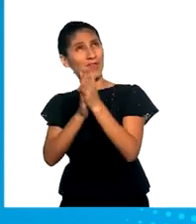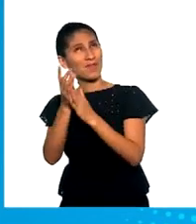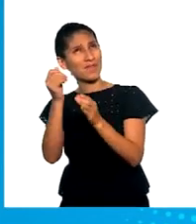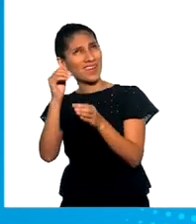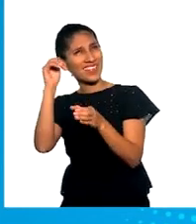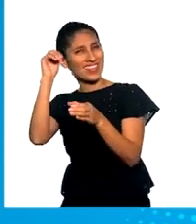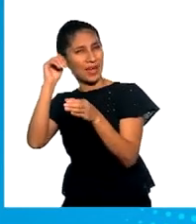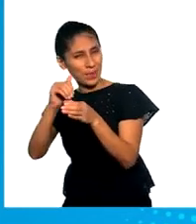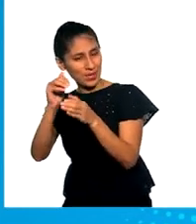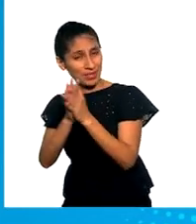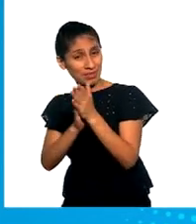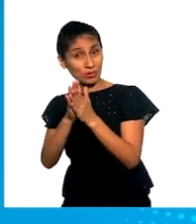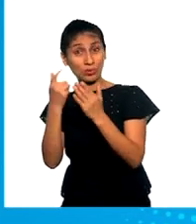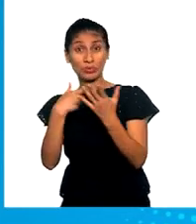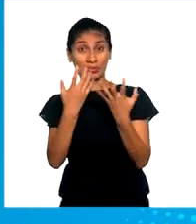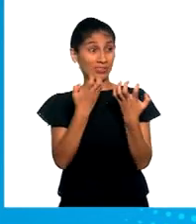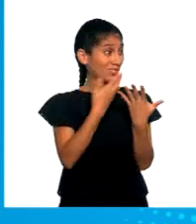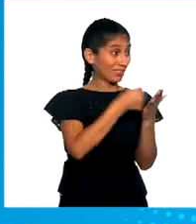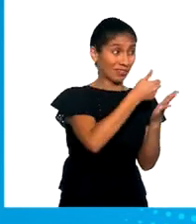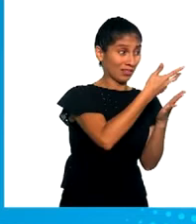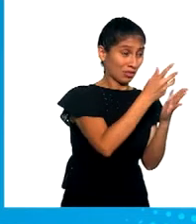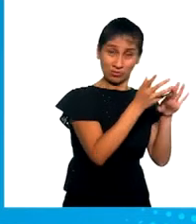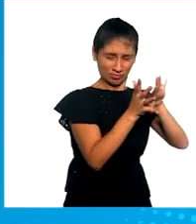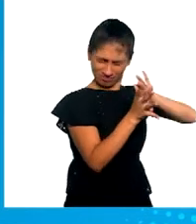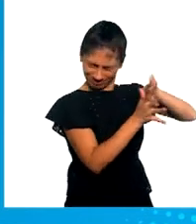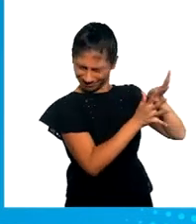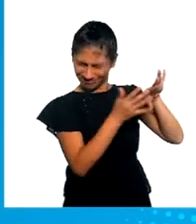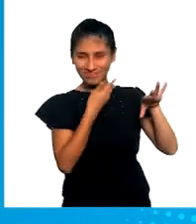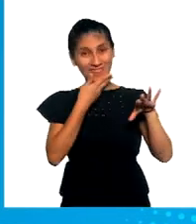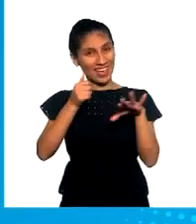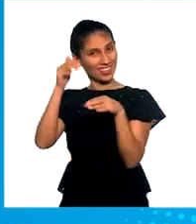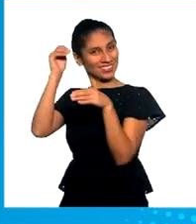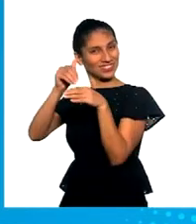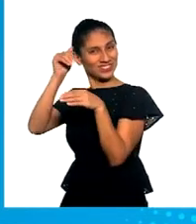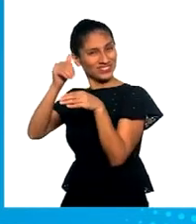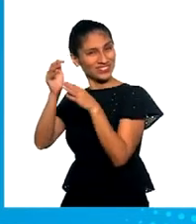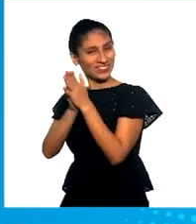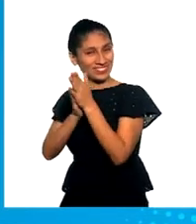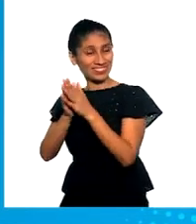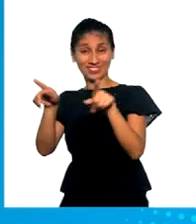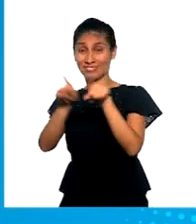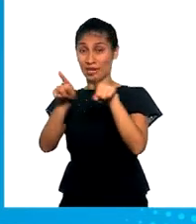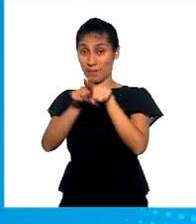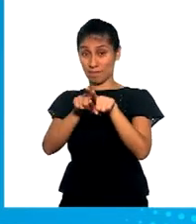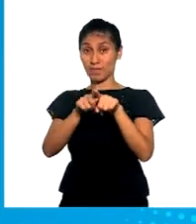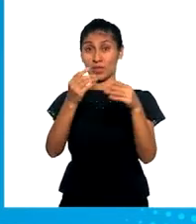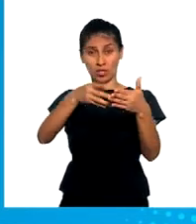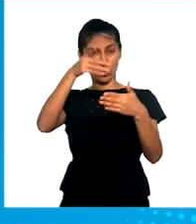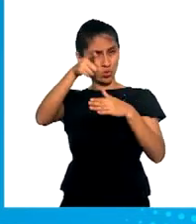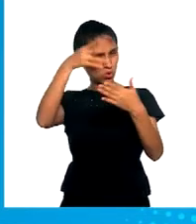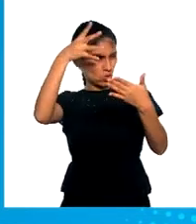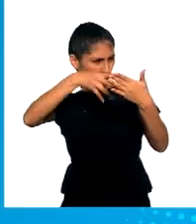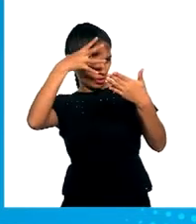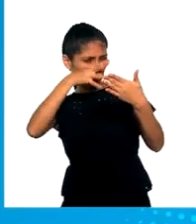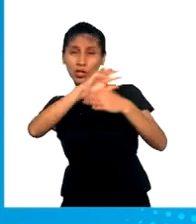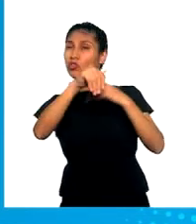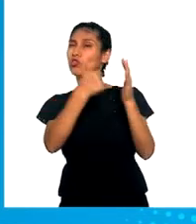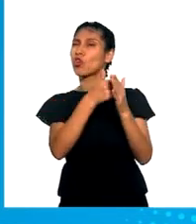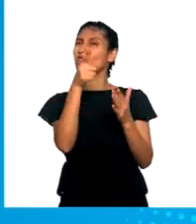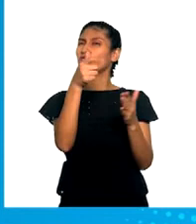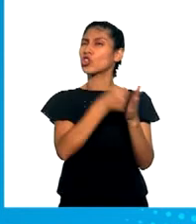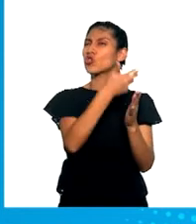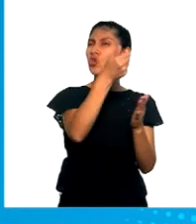de hacer un gasto impulsivo finalmente nos aconseja conservar los comprobantes de nuestras compras o anotar las en una libreta